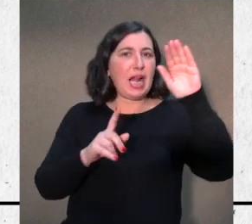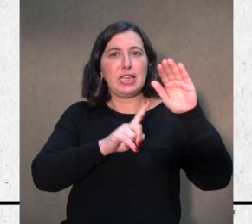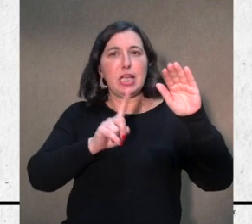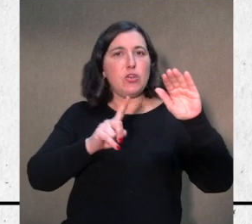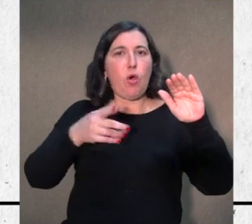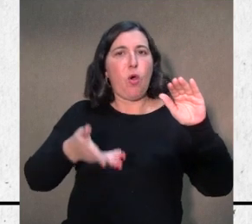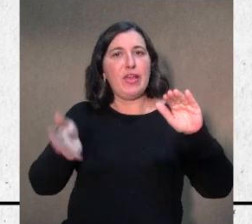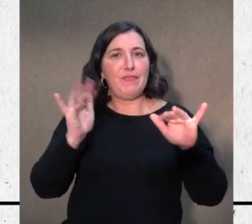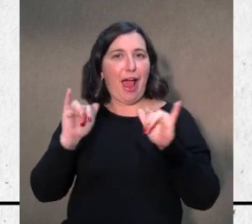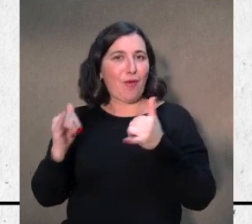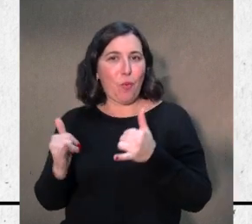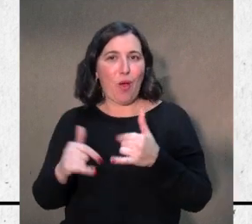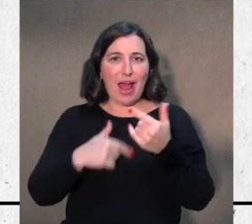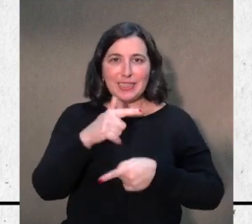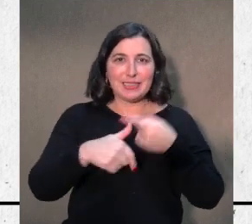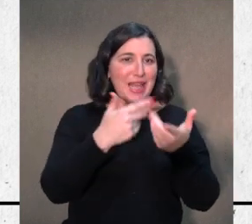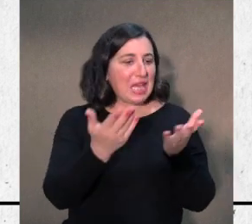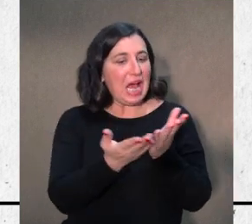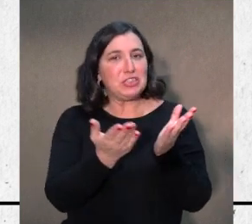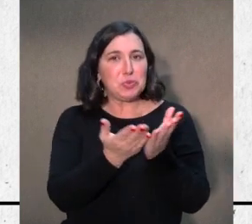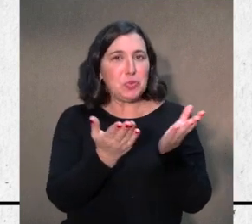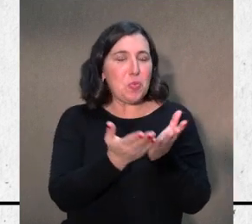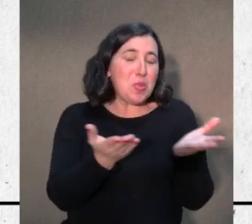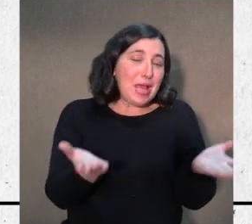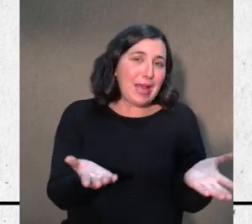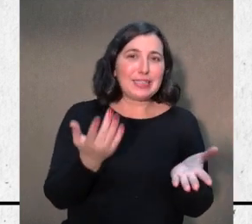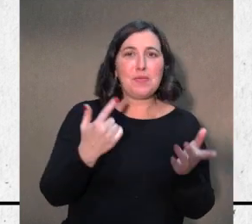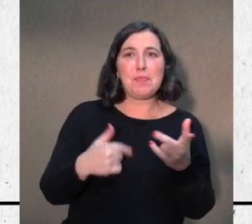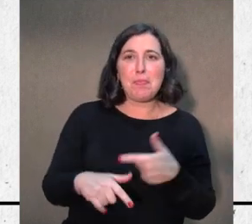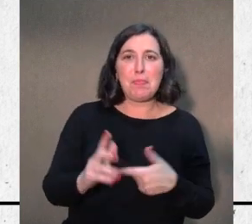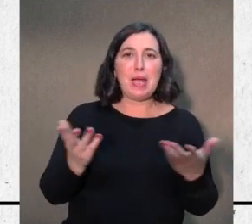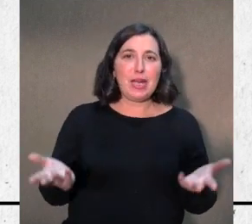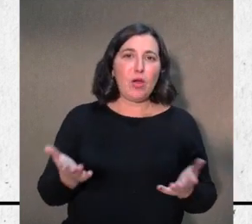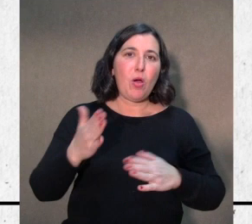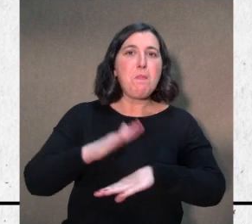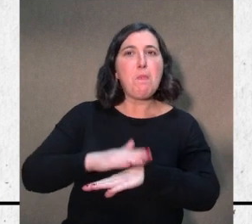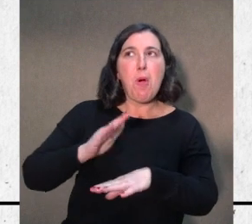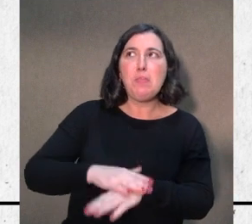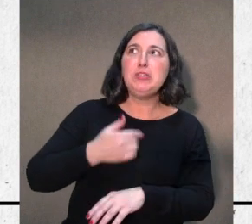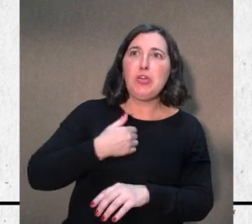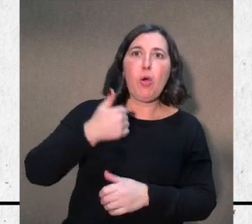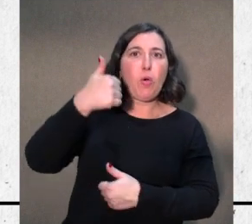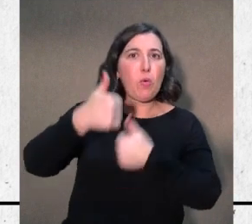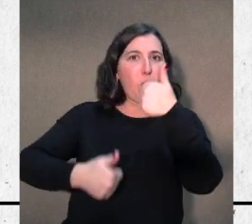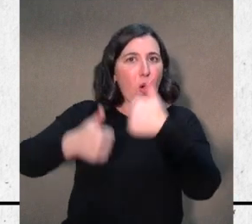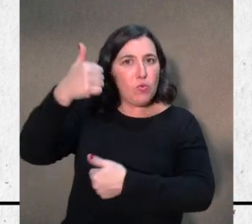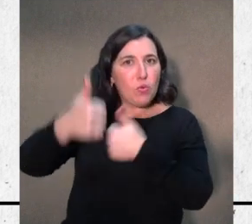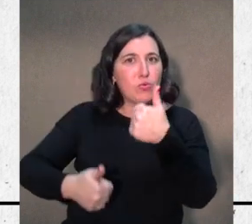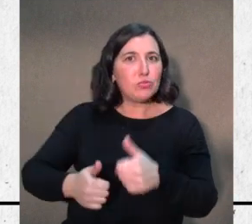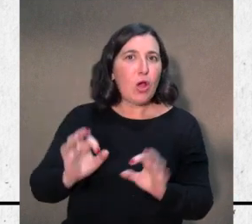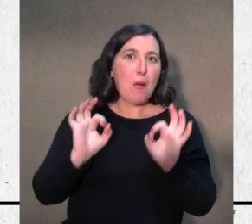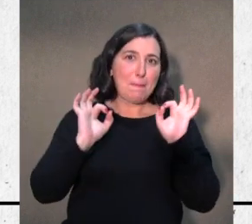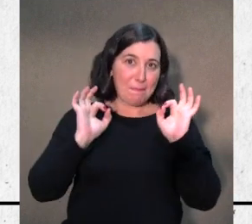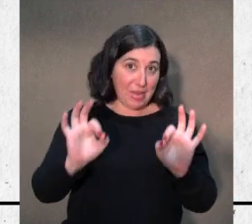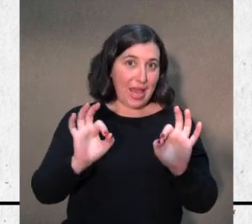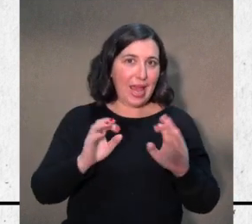Pero bueno, llegado el momento que pude concursar, me fue bien y entré, o sea, estaba preparada. Y no me